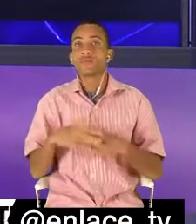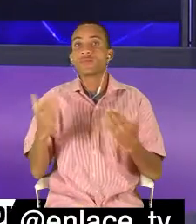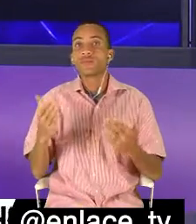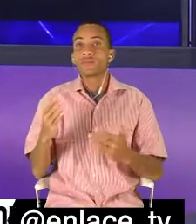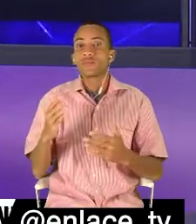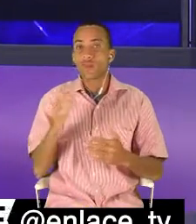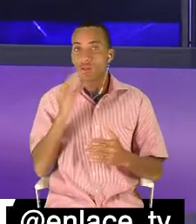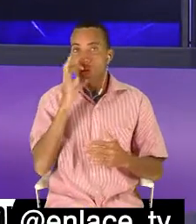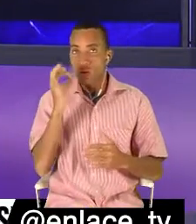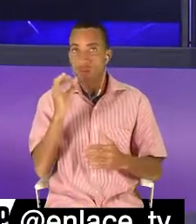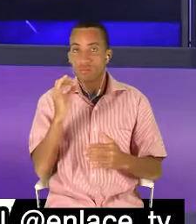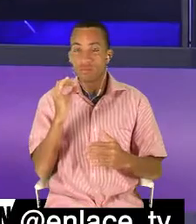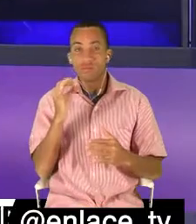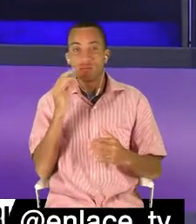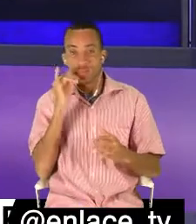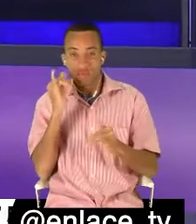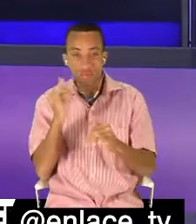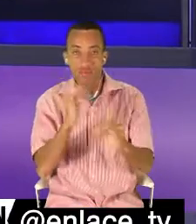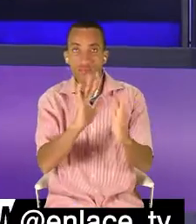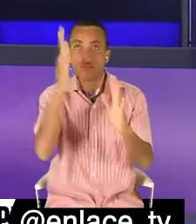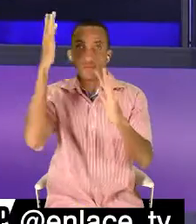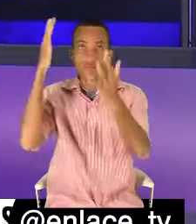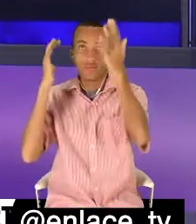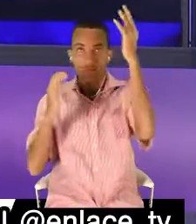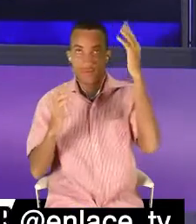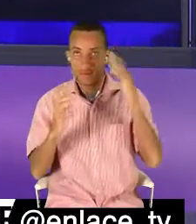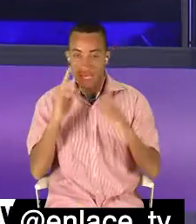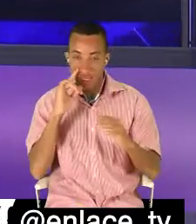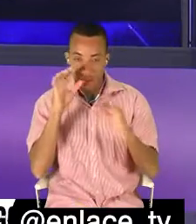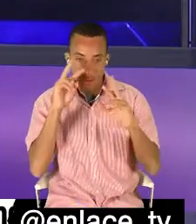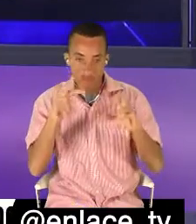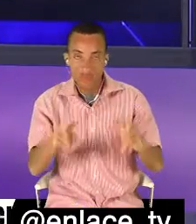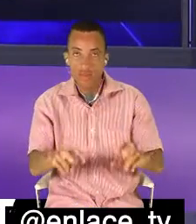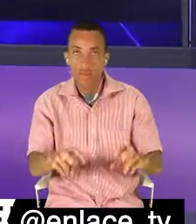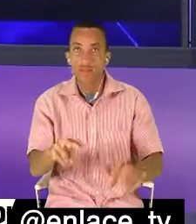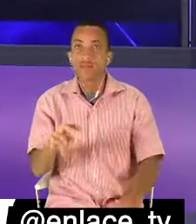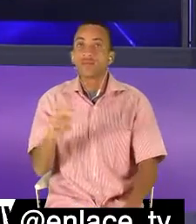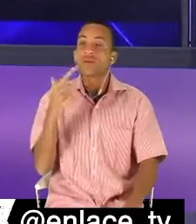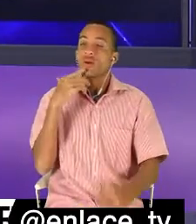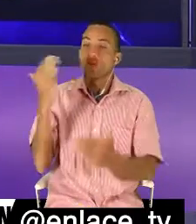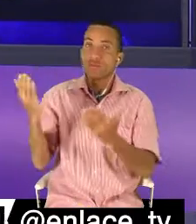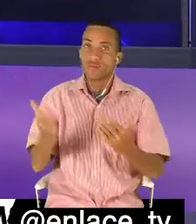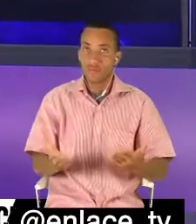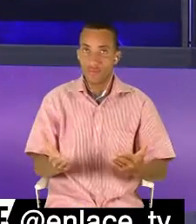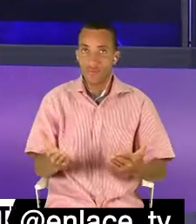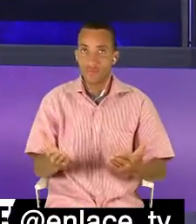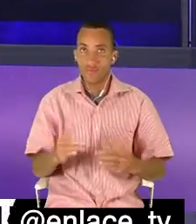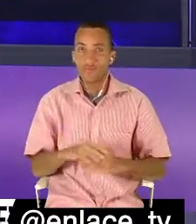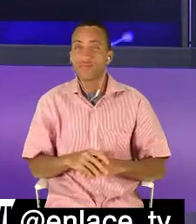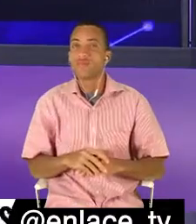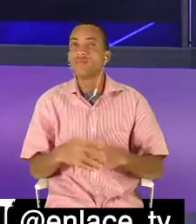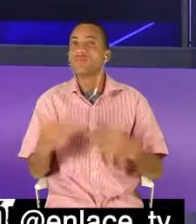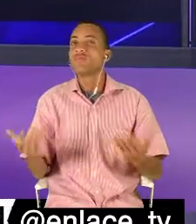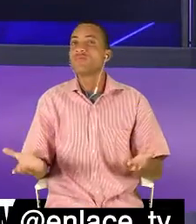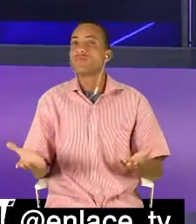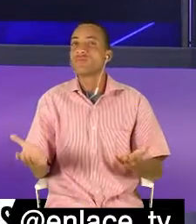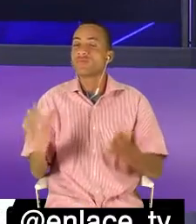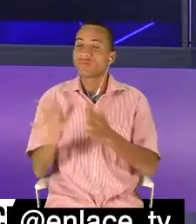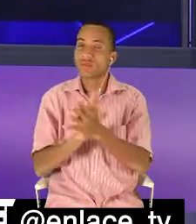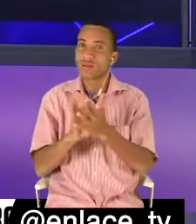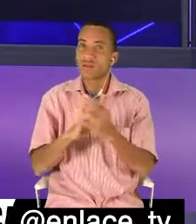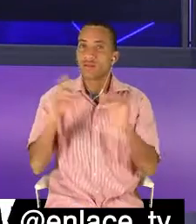geólogo Julio Ferro, a quien le damos la bienvenida a nuestro set. Muy buenas tardes, bienvenido geólogo, y háblenos sobre el